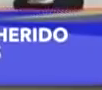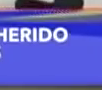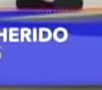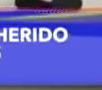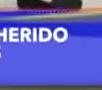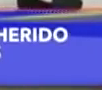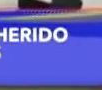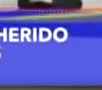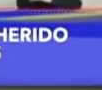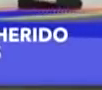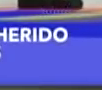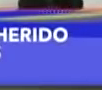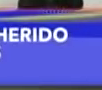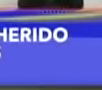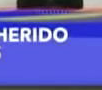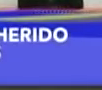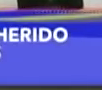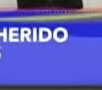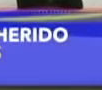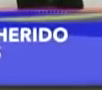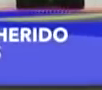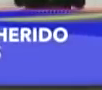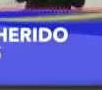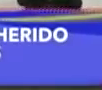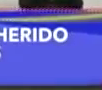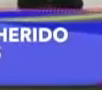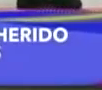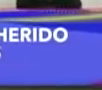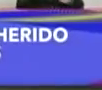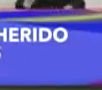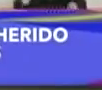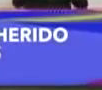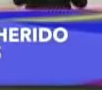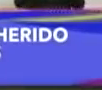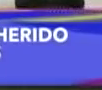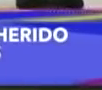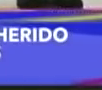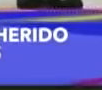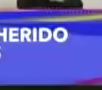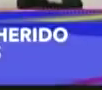de Colombia. Recibe en esta oportunidad su madre y su esposa,